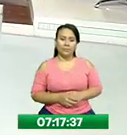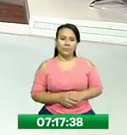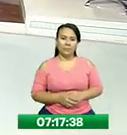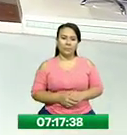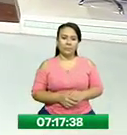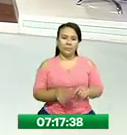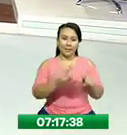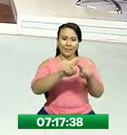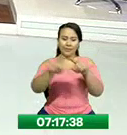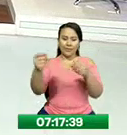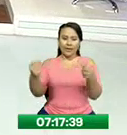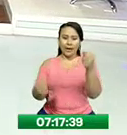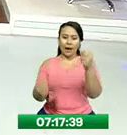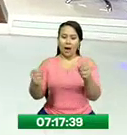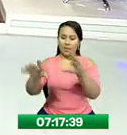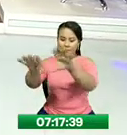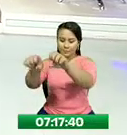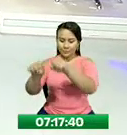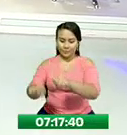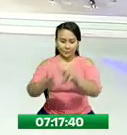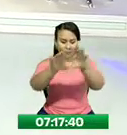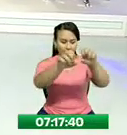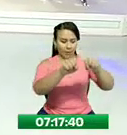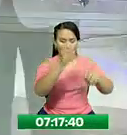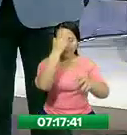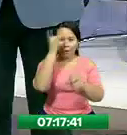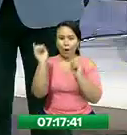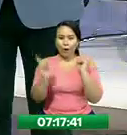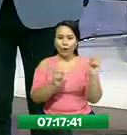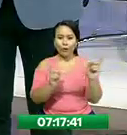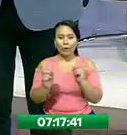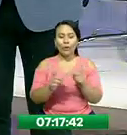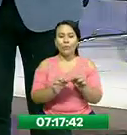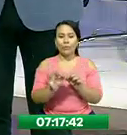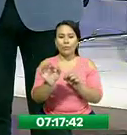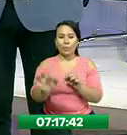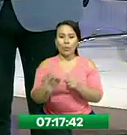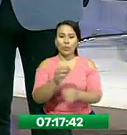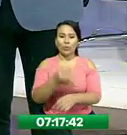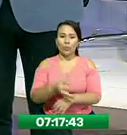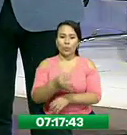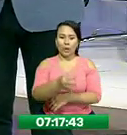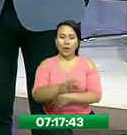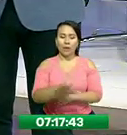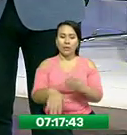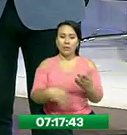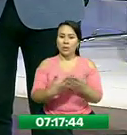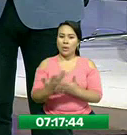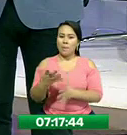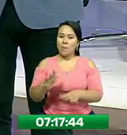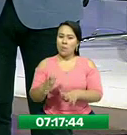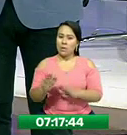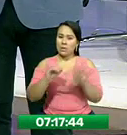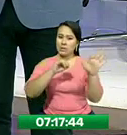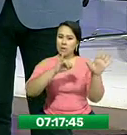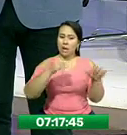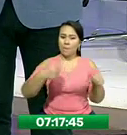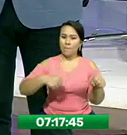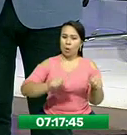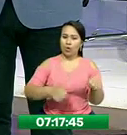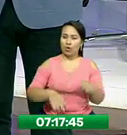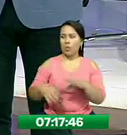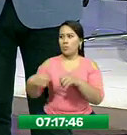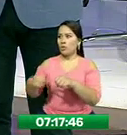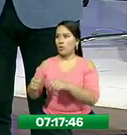Salazar. Y varios vehículos fueron retenidos durante un operativo de control efectuado en el cantón Durán. Entre ellos, alrededor de seis